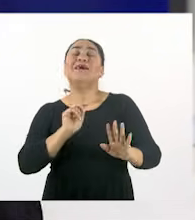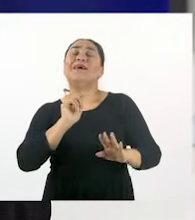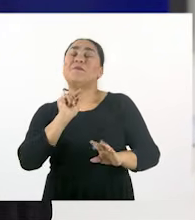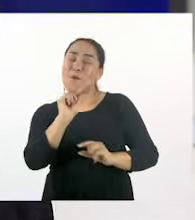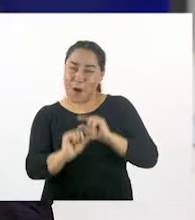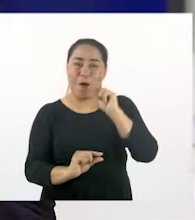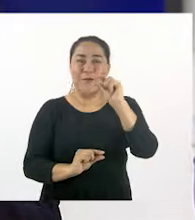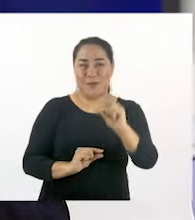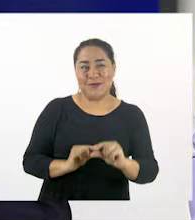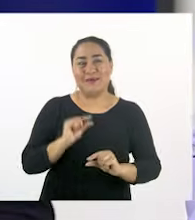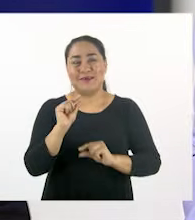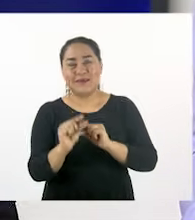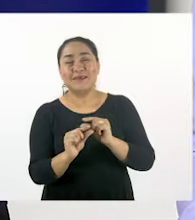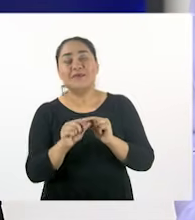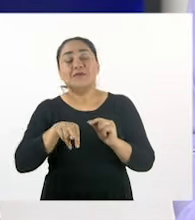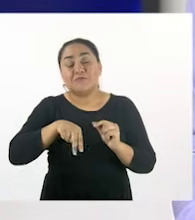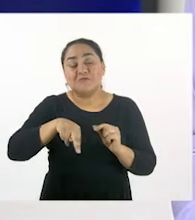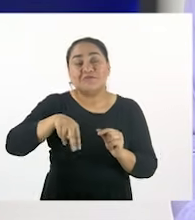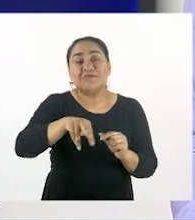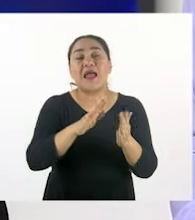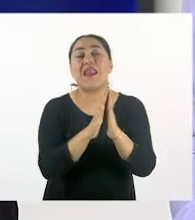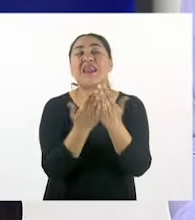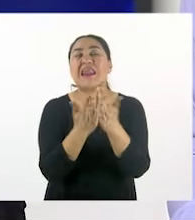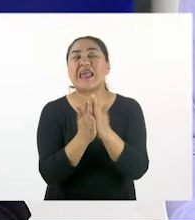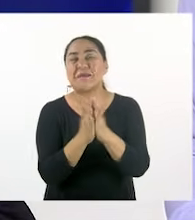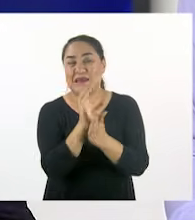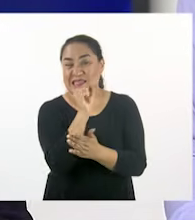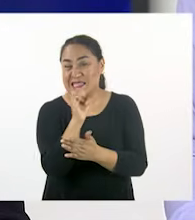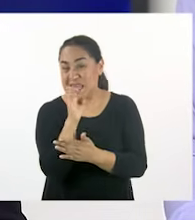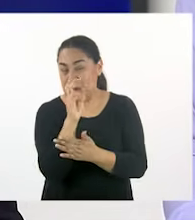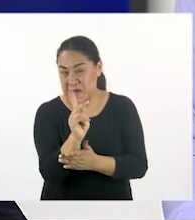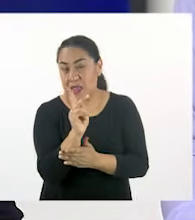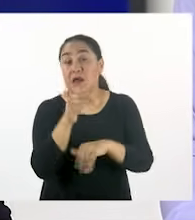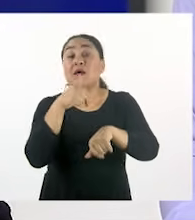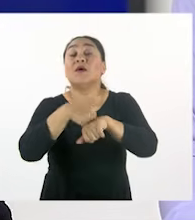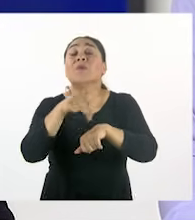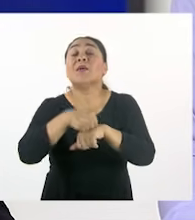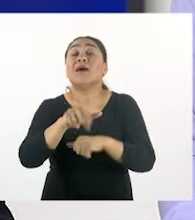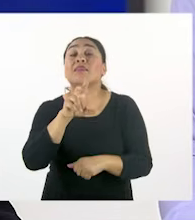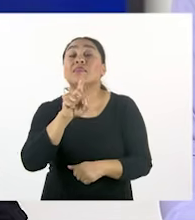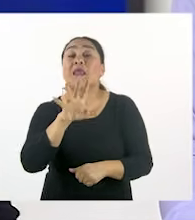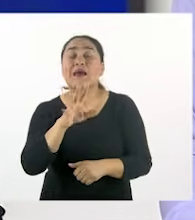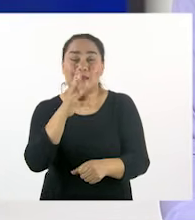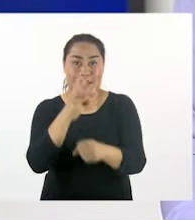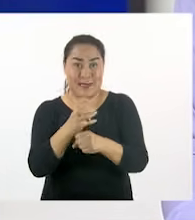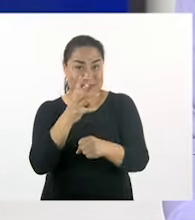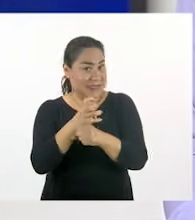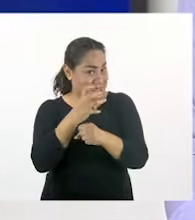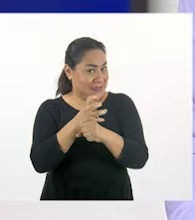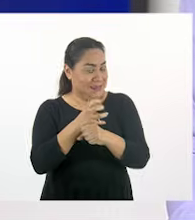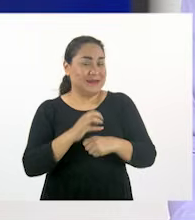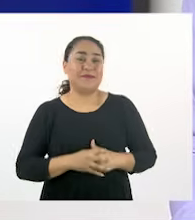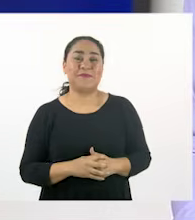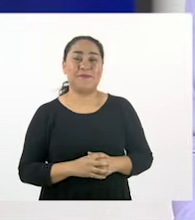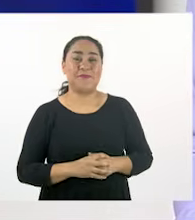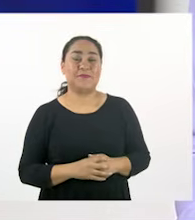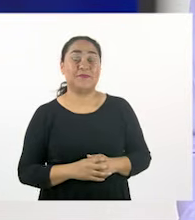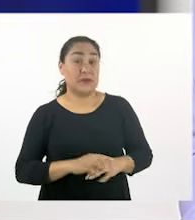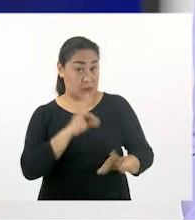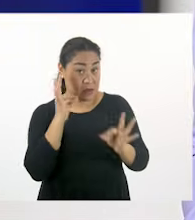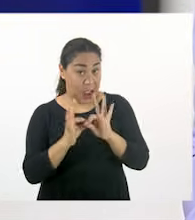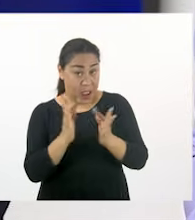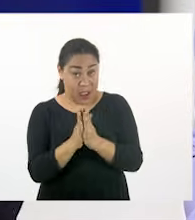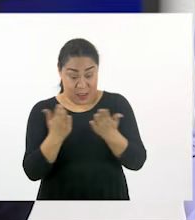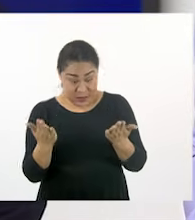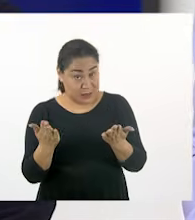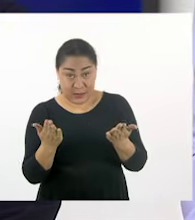retomar libro de texto gratuito, página 35 de tercer grado. Ya lo tienen en